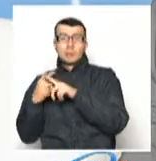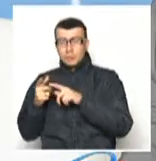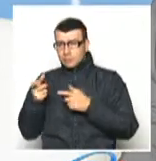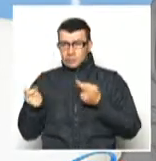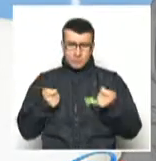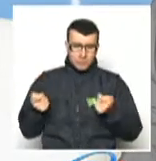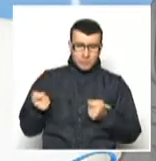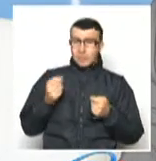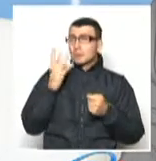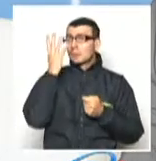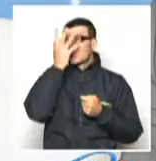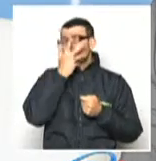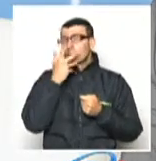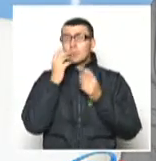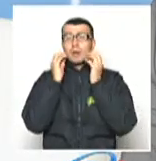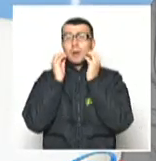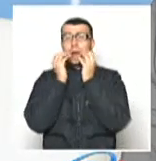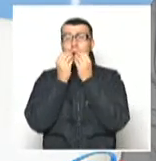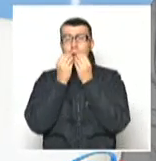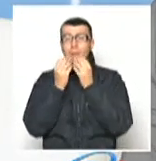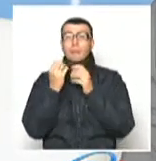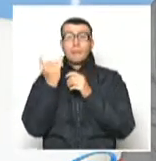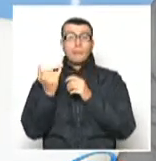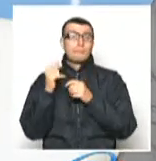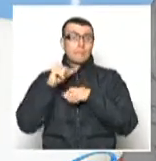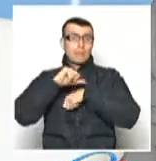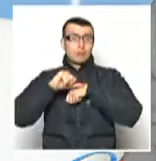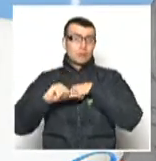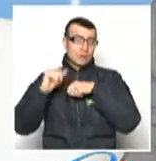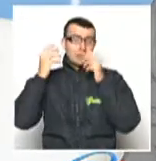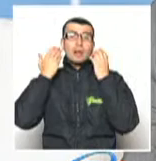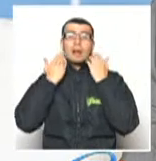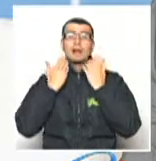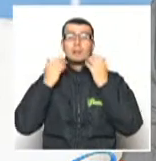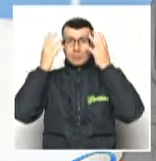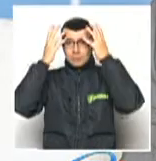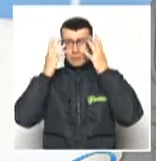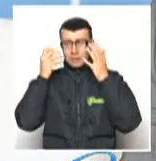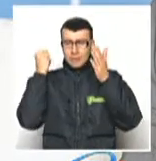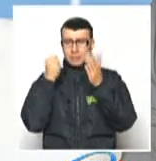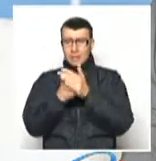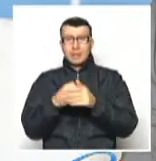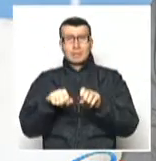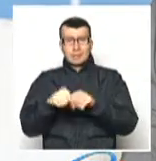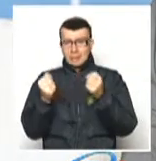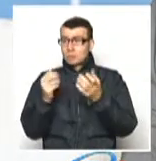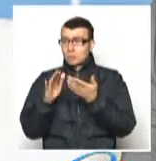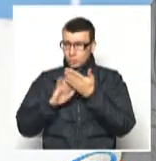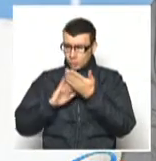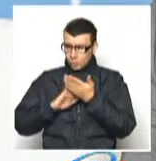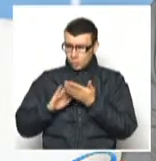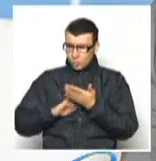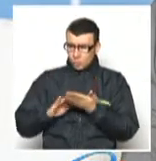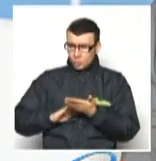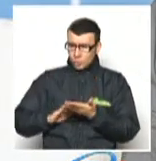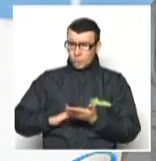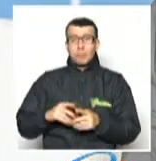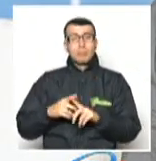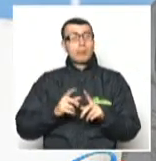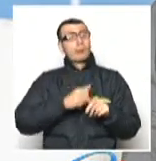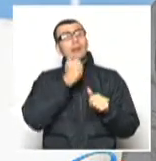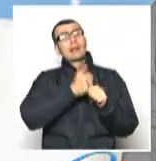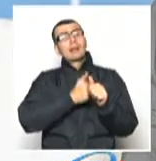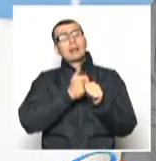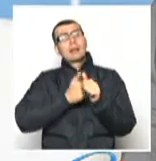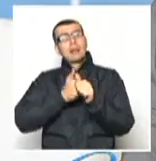maxilofacial, cirugía de cabeza y cuello, reconstrucciones craneofaciales, trauma y una cantidad de cosas, pero creo que cada uno de los especialistas en la misma